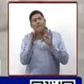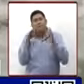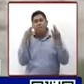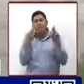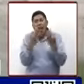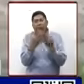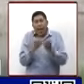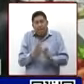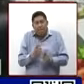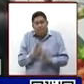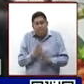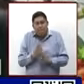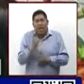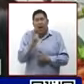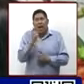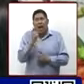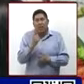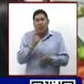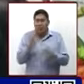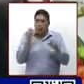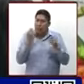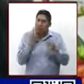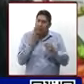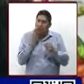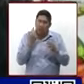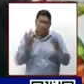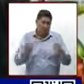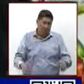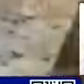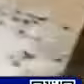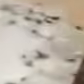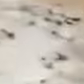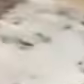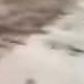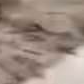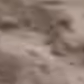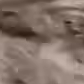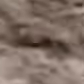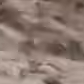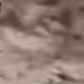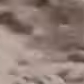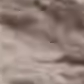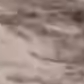sido afectadas por los eventos climáticos durante esta campaña agrícola.